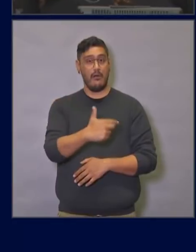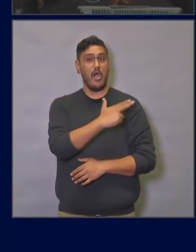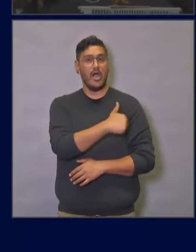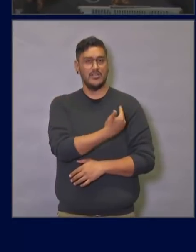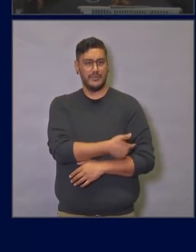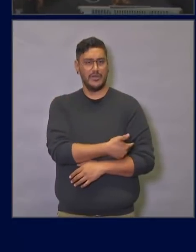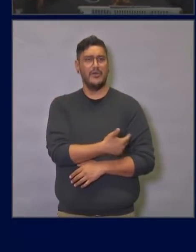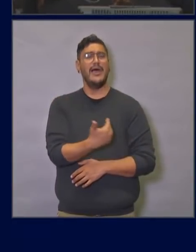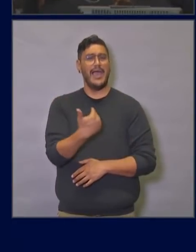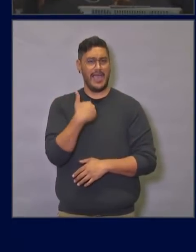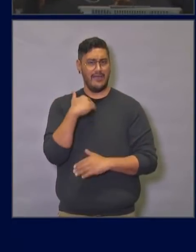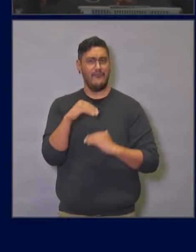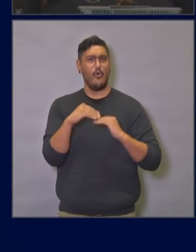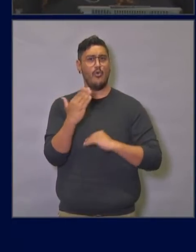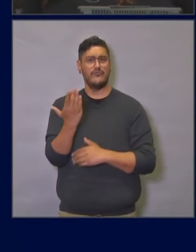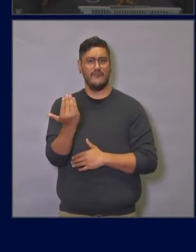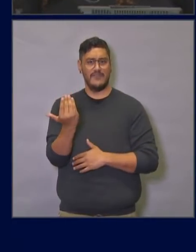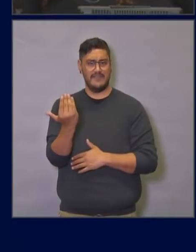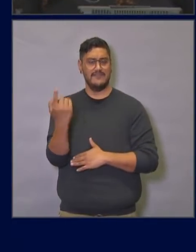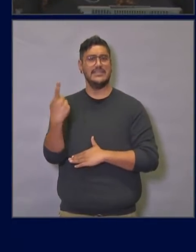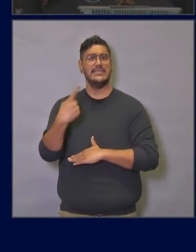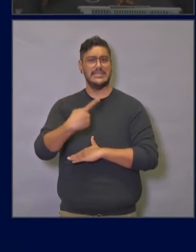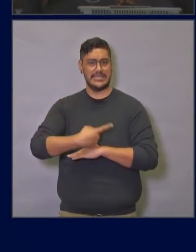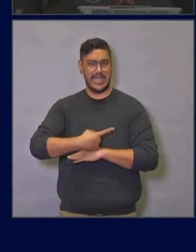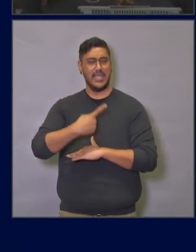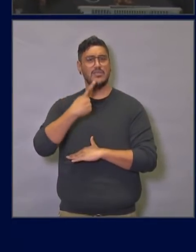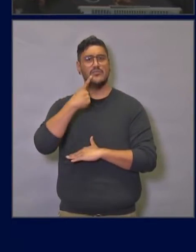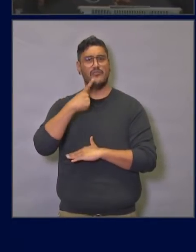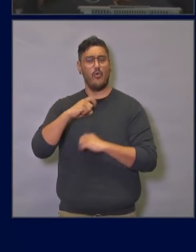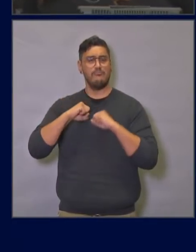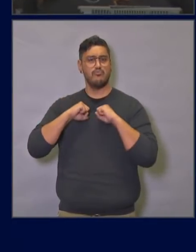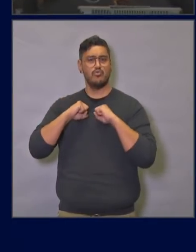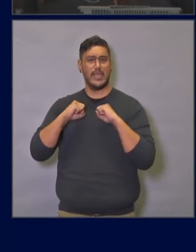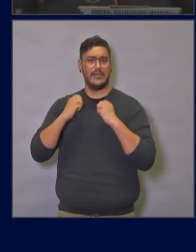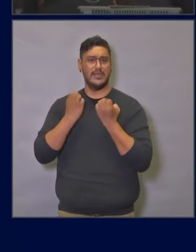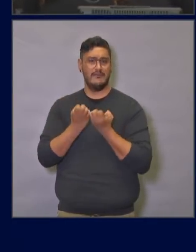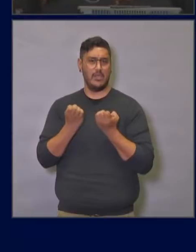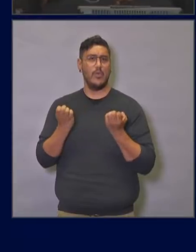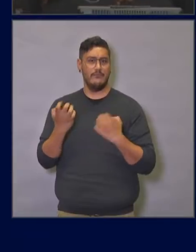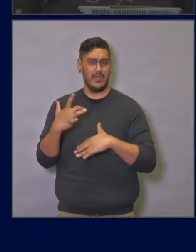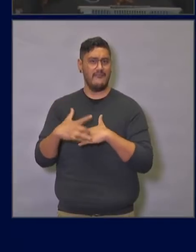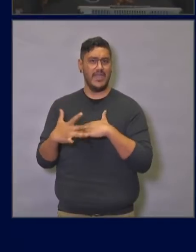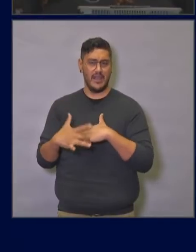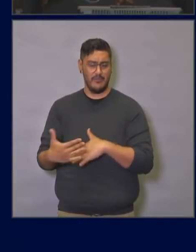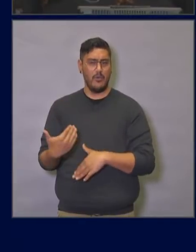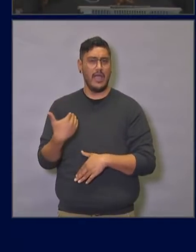más de 15 días de equipo protectivo disponible.